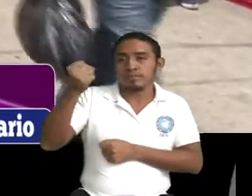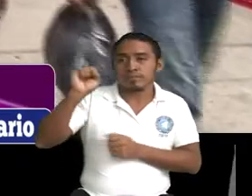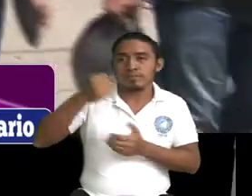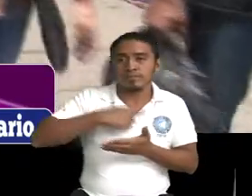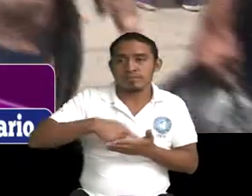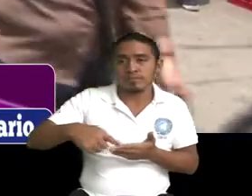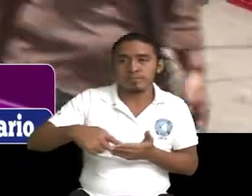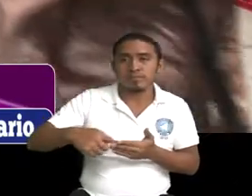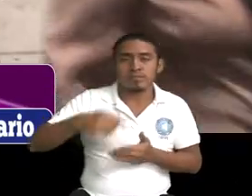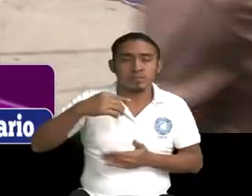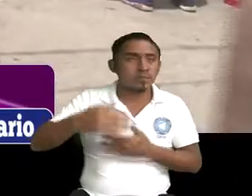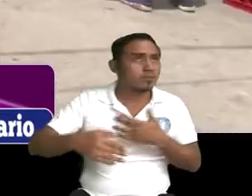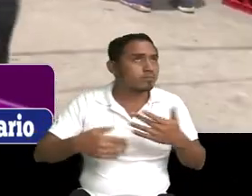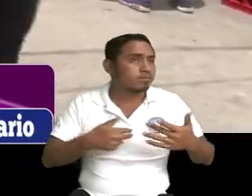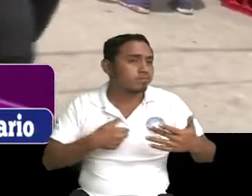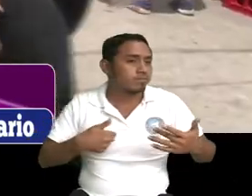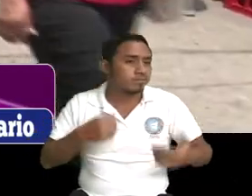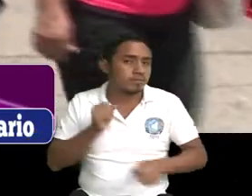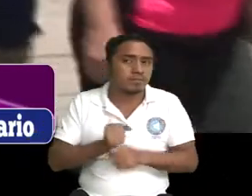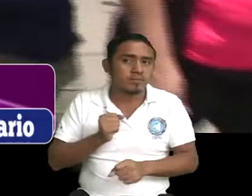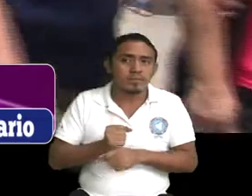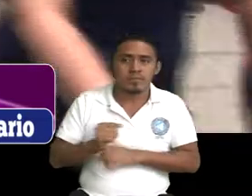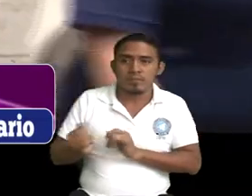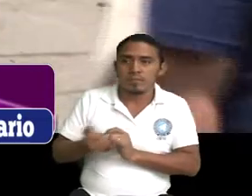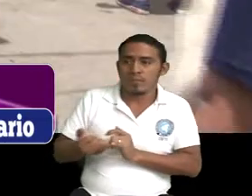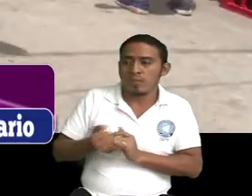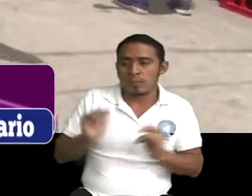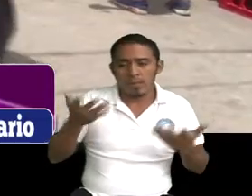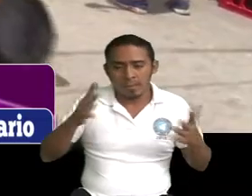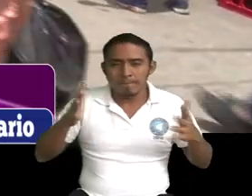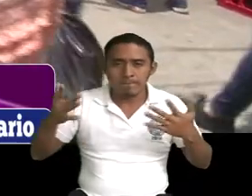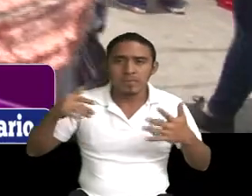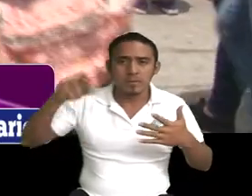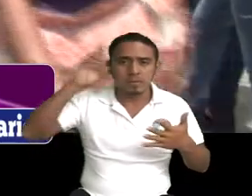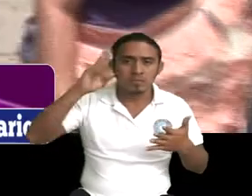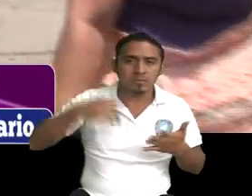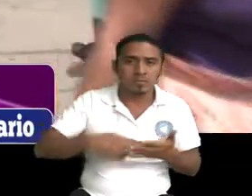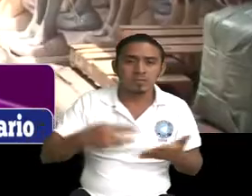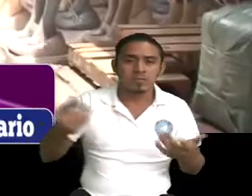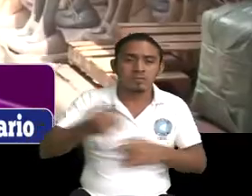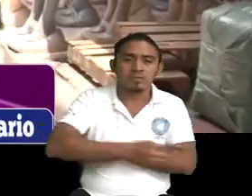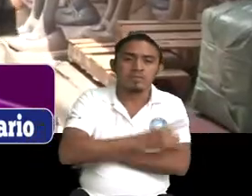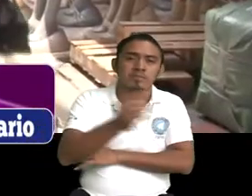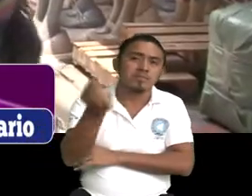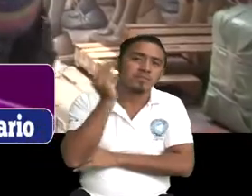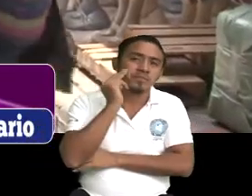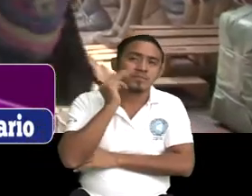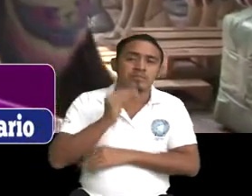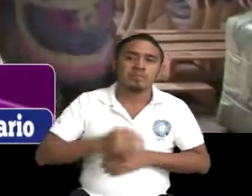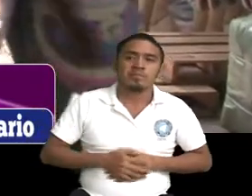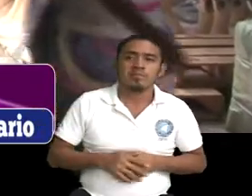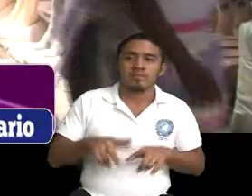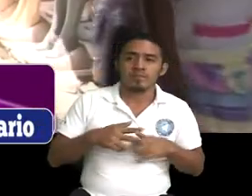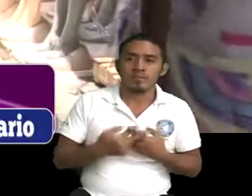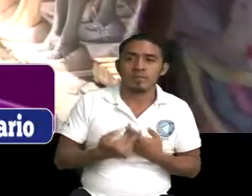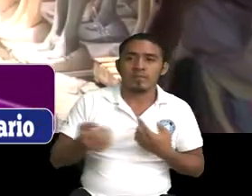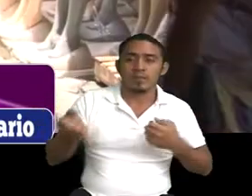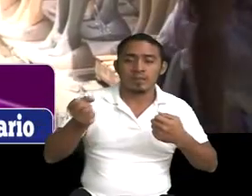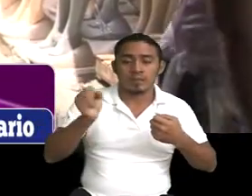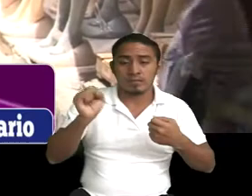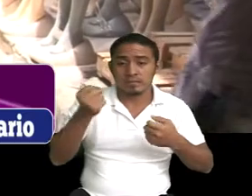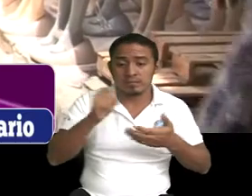tener una dinámica parecida a la conmemoración del Día de la Madre. Es decir, actividades en